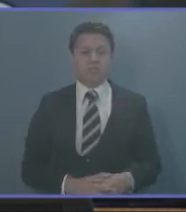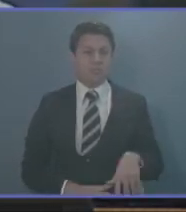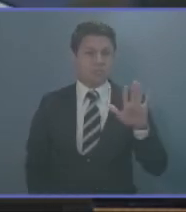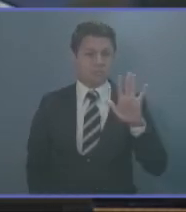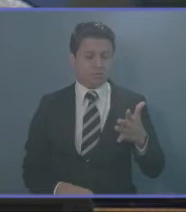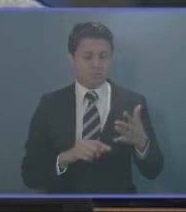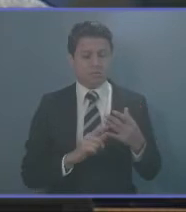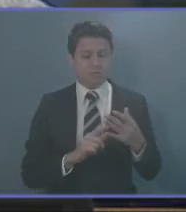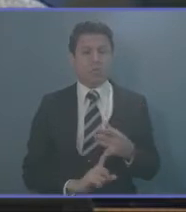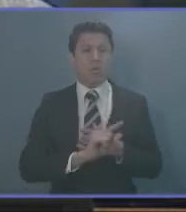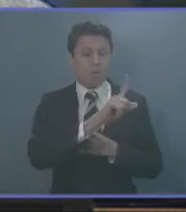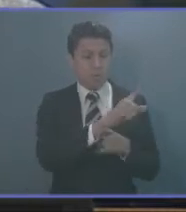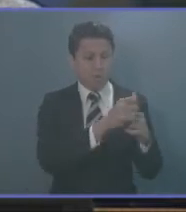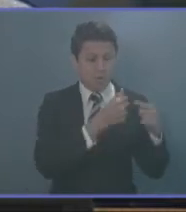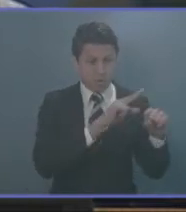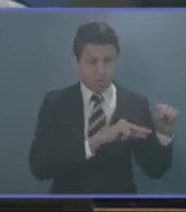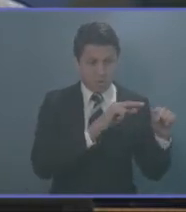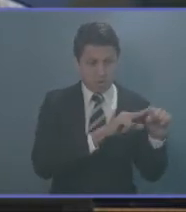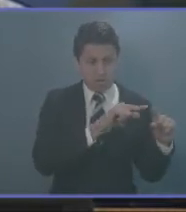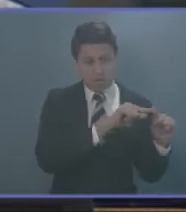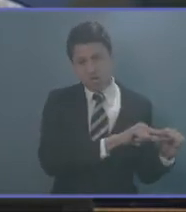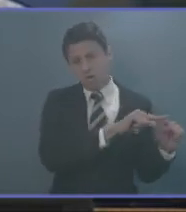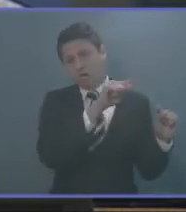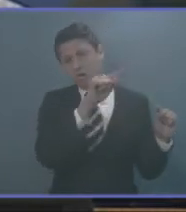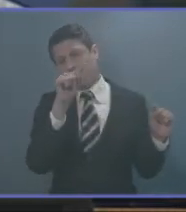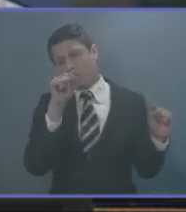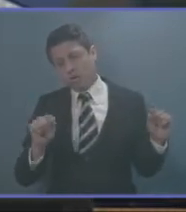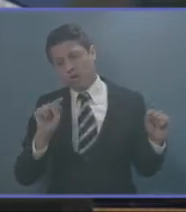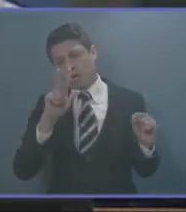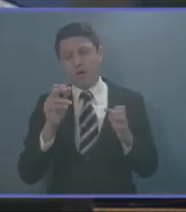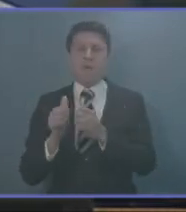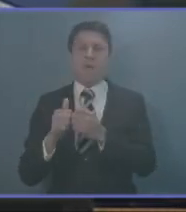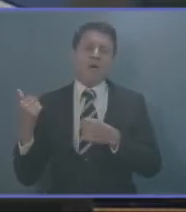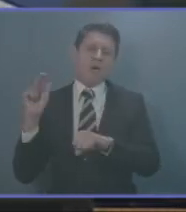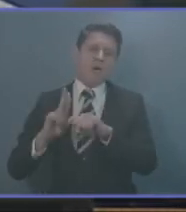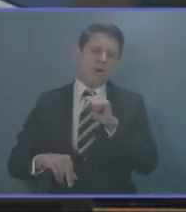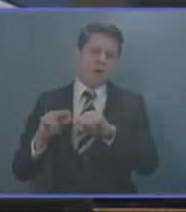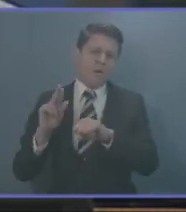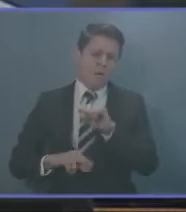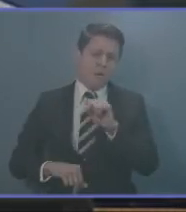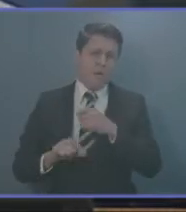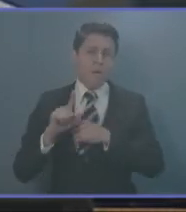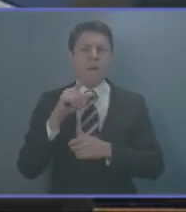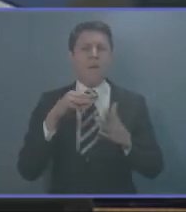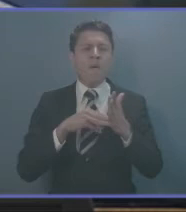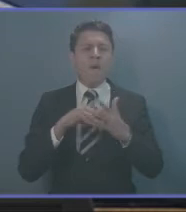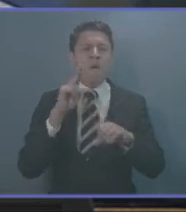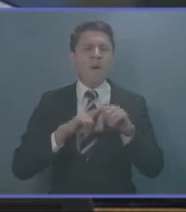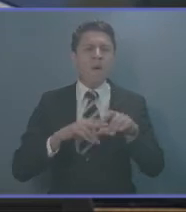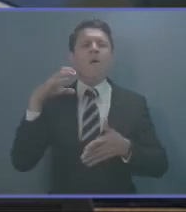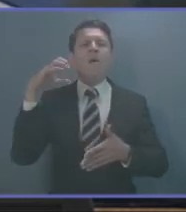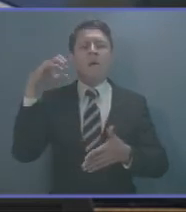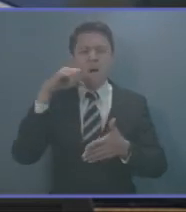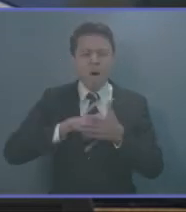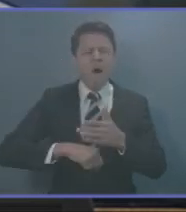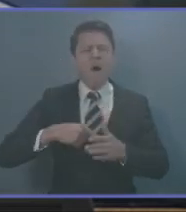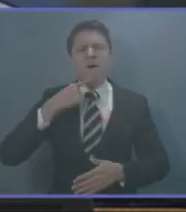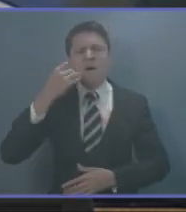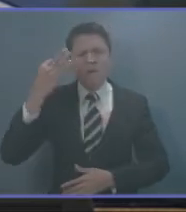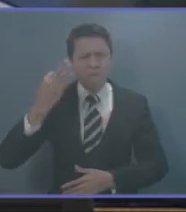De $1,000,000 con un centavo a $3,000,000, $1,000 como cuota fija más